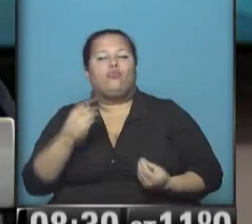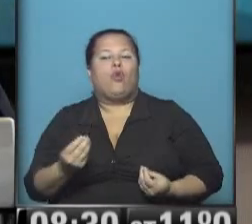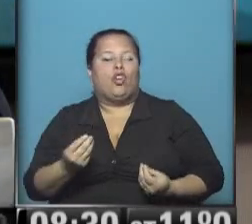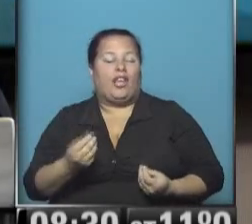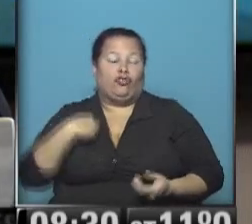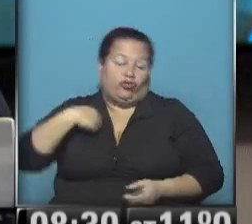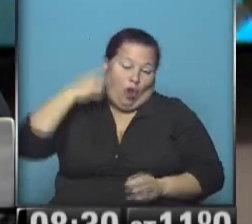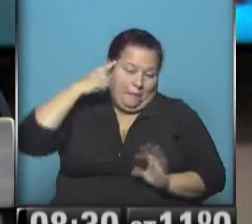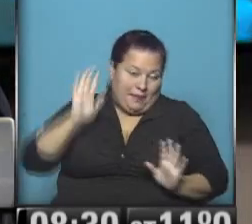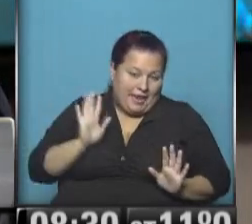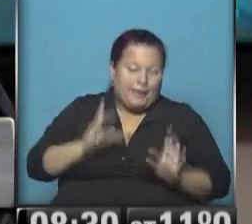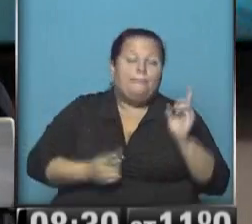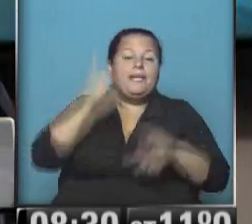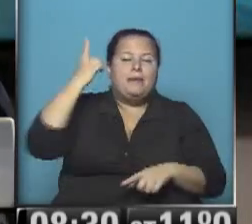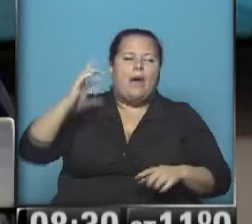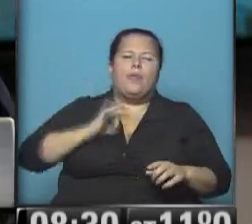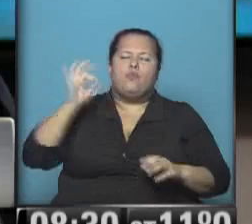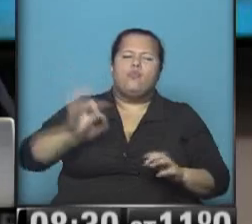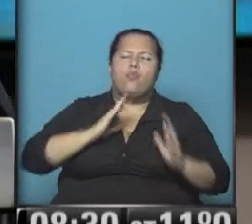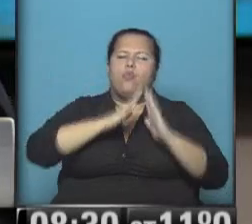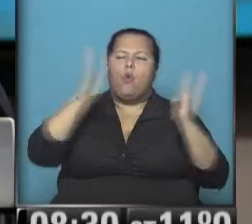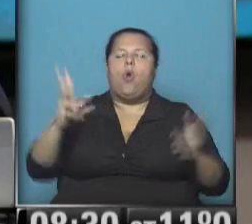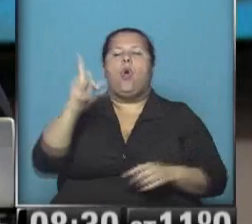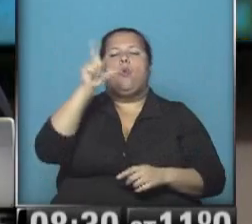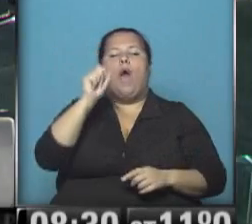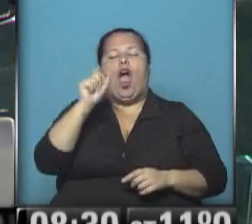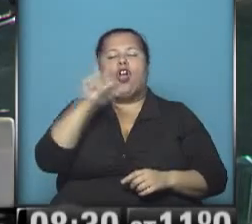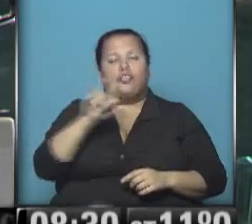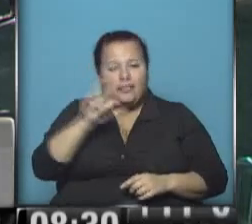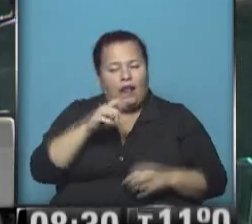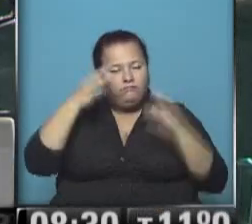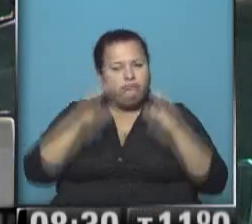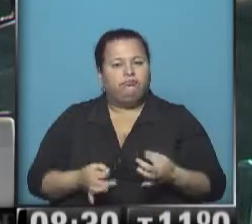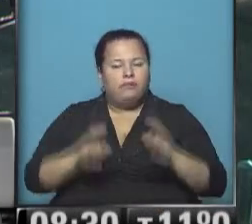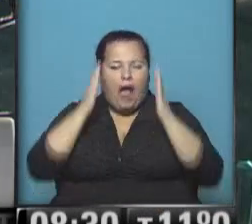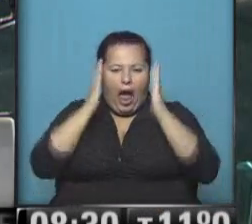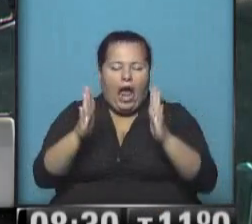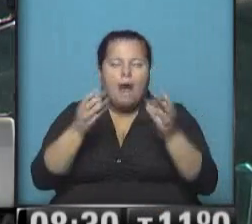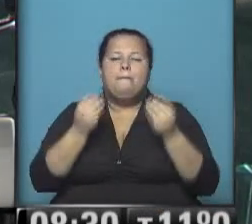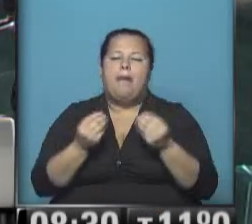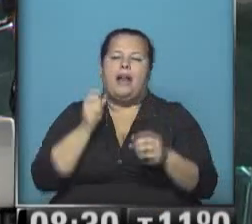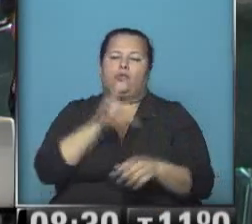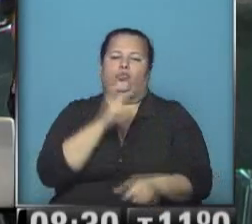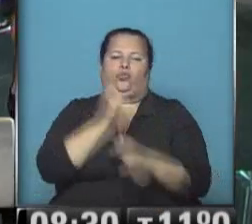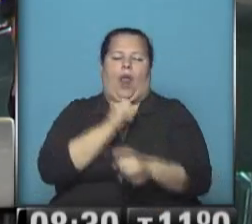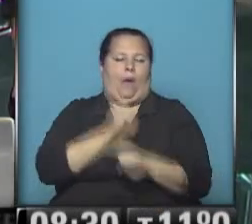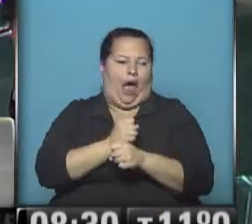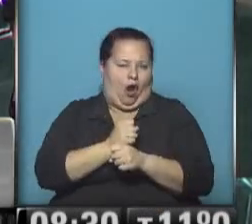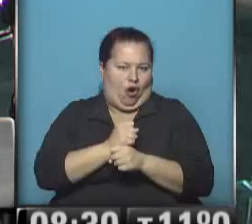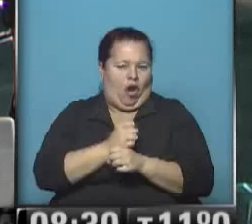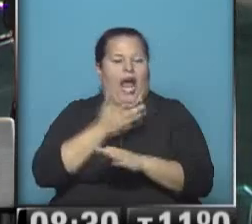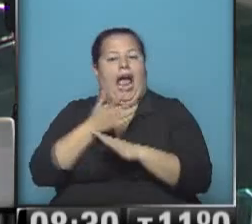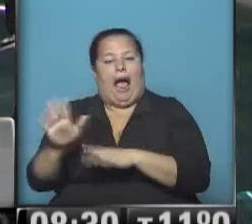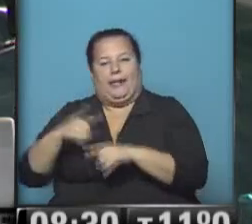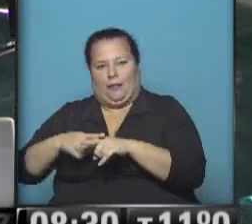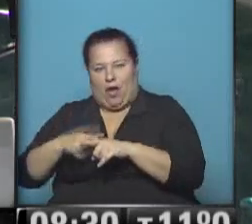yo que por primera vez en mucho tiempo el banco central verdaderamente se dedicó a ser su otra función aparte